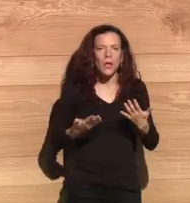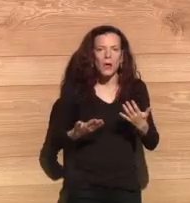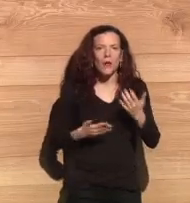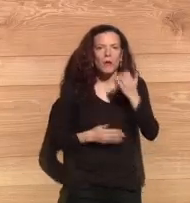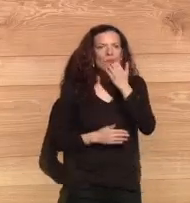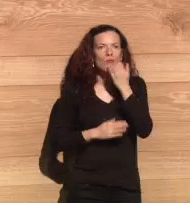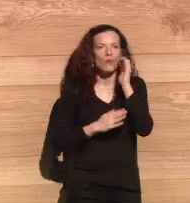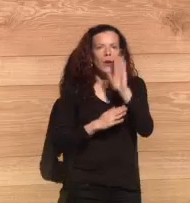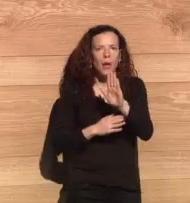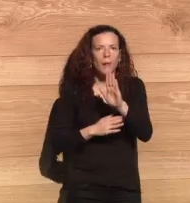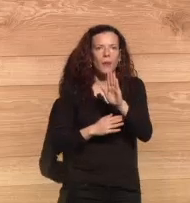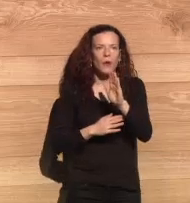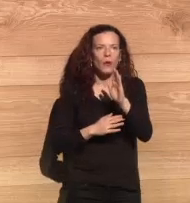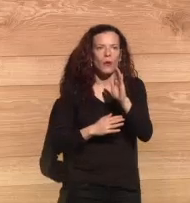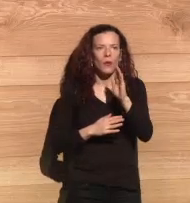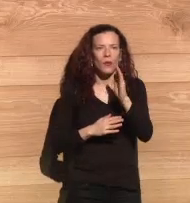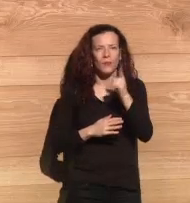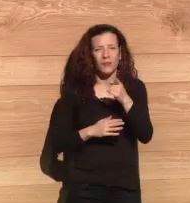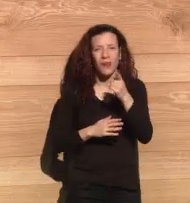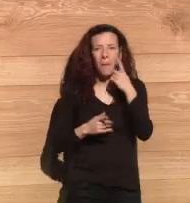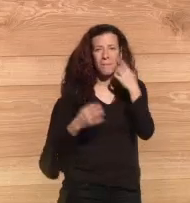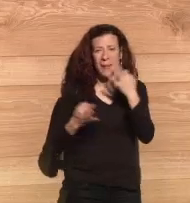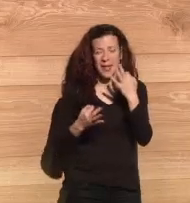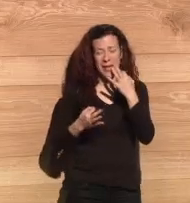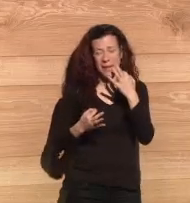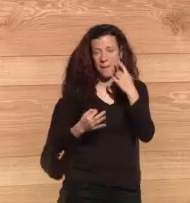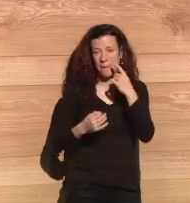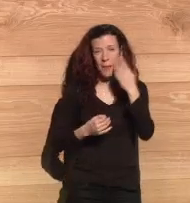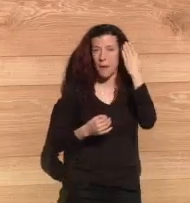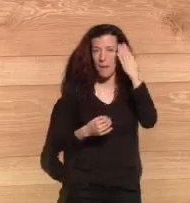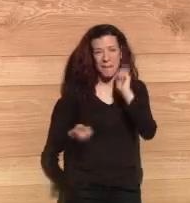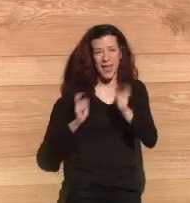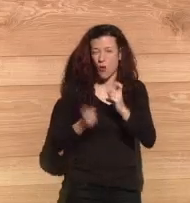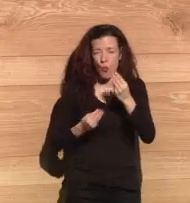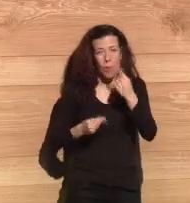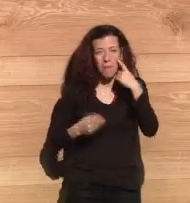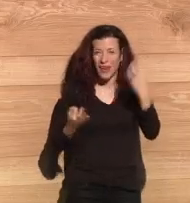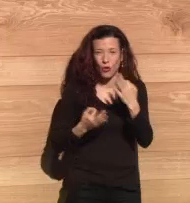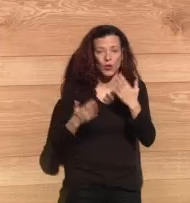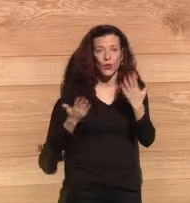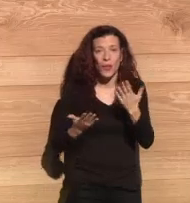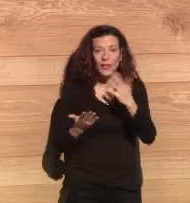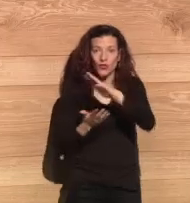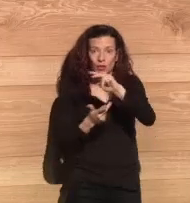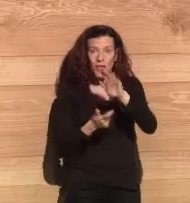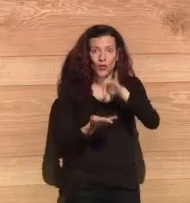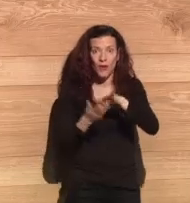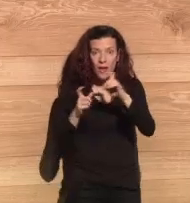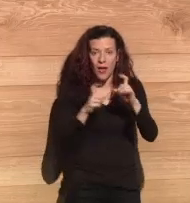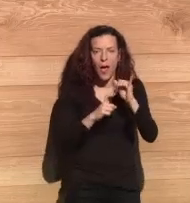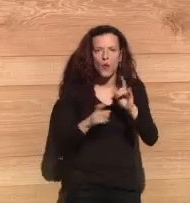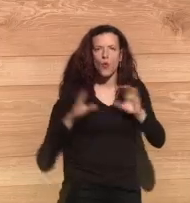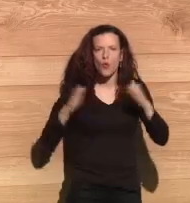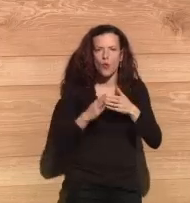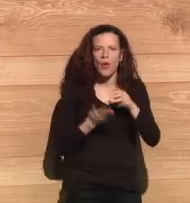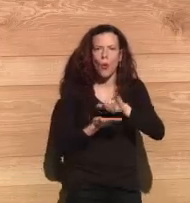Por ejemplo, con BuzzFeed News, México es tan peligroso que a cada nota que tenemos que salir a hacer, hay un grupo de